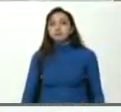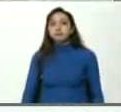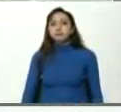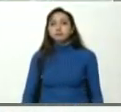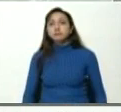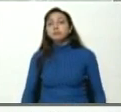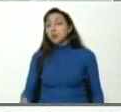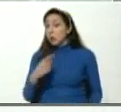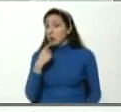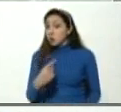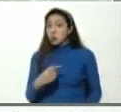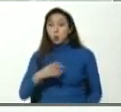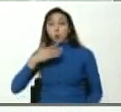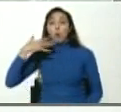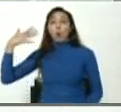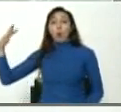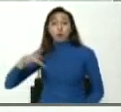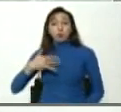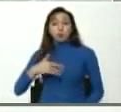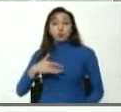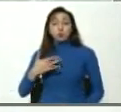y lo digo con orgullo